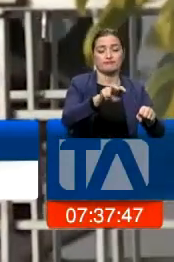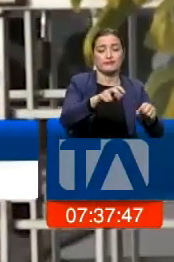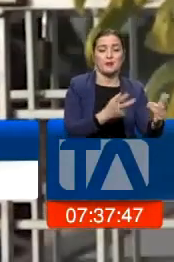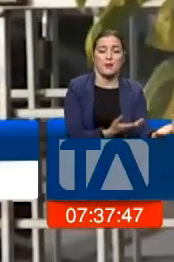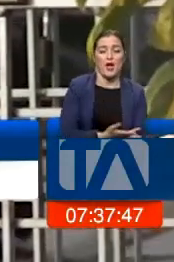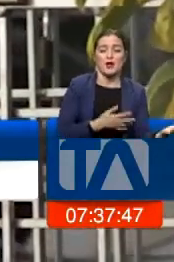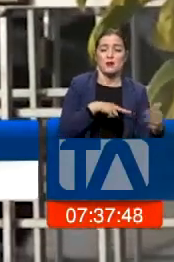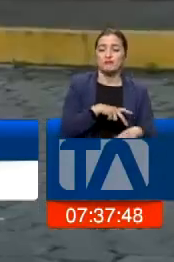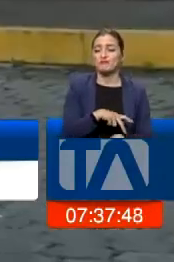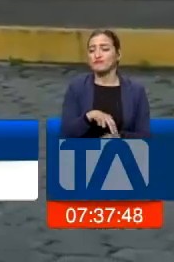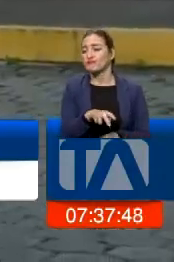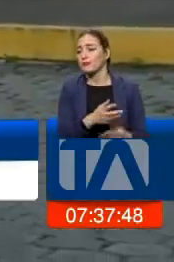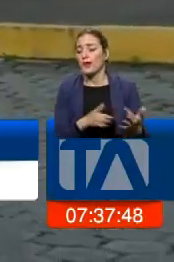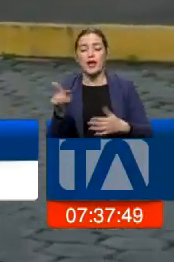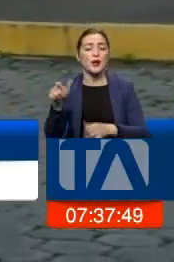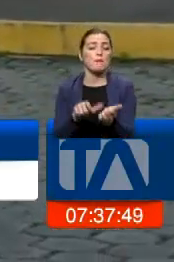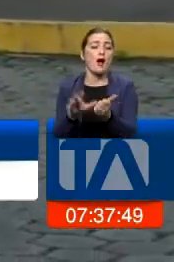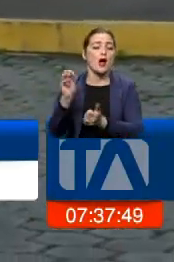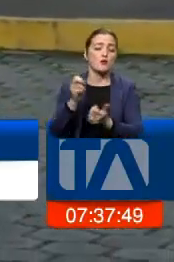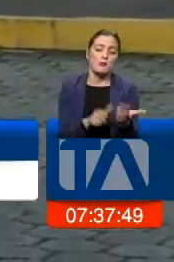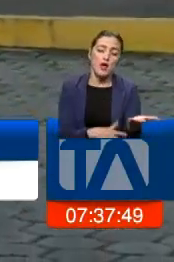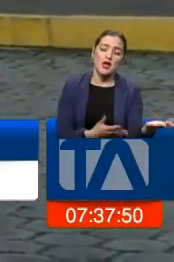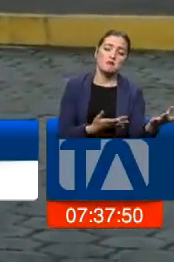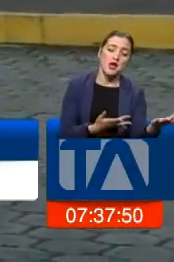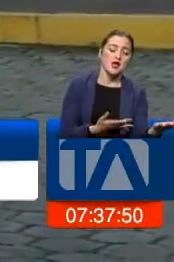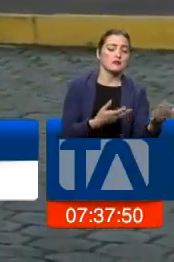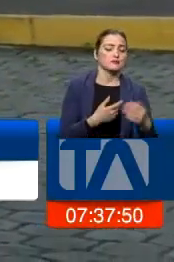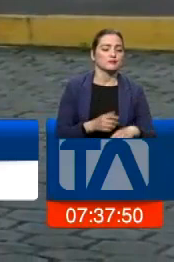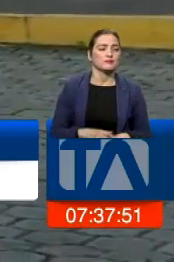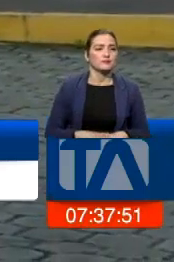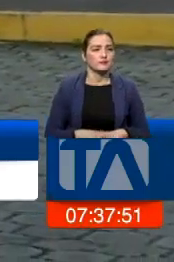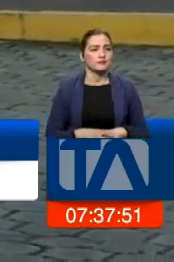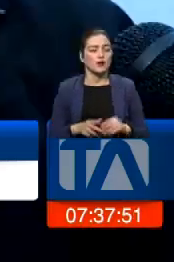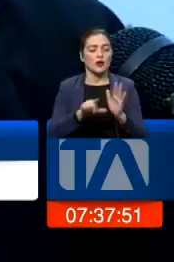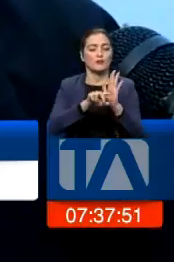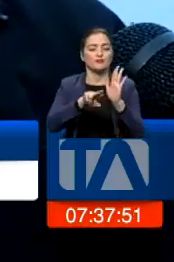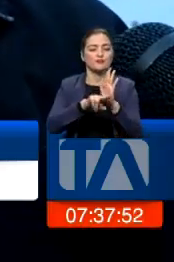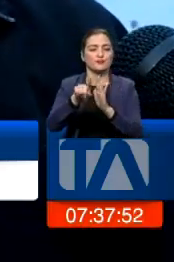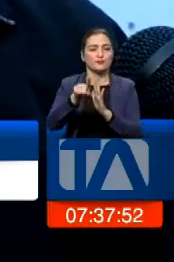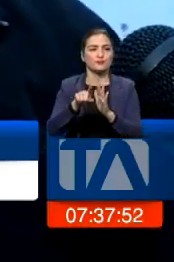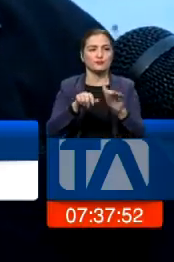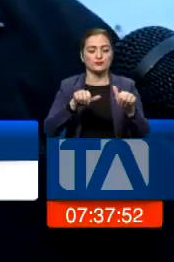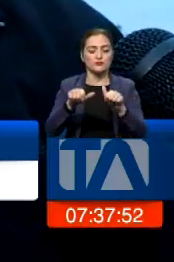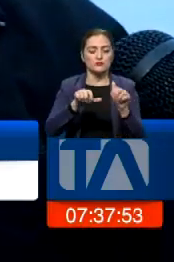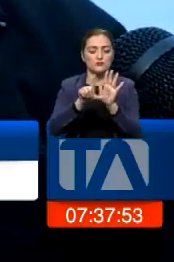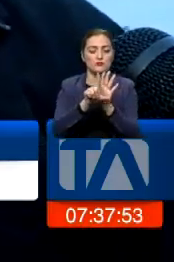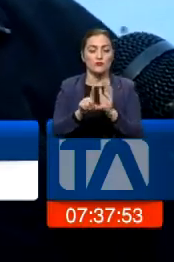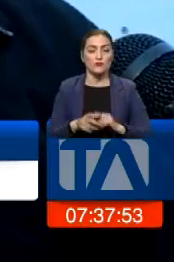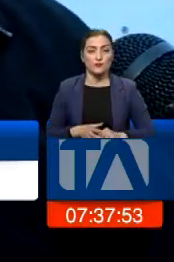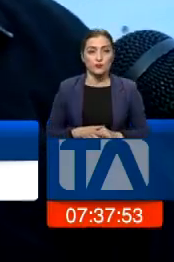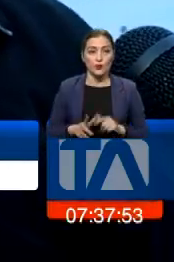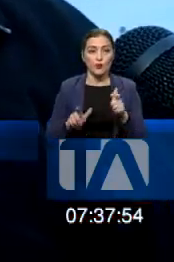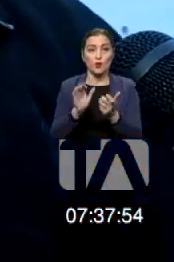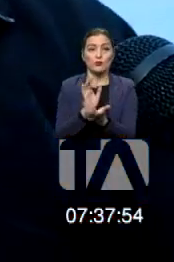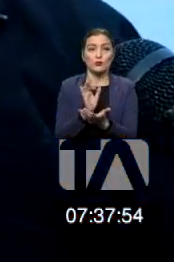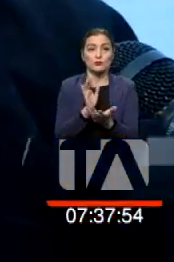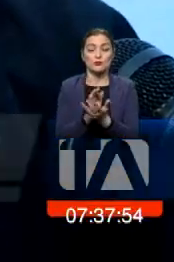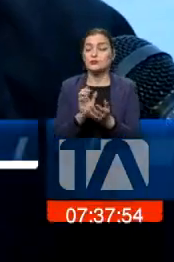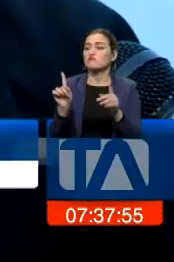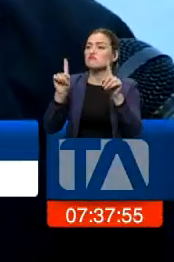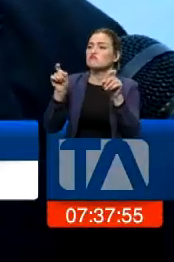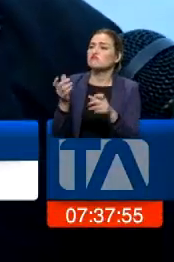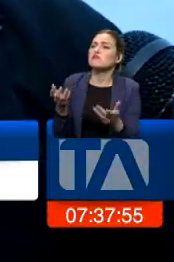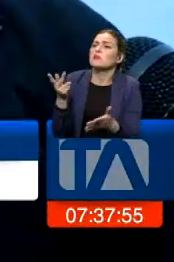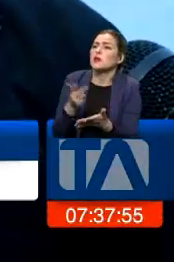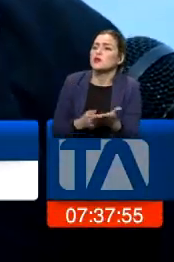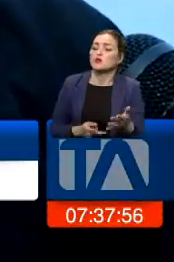por agentes de la OIAD al Centro Forense de Cuenca para las diligencias de ley. Las personas que estaban en el punto del lugar del accidente no dan mayores